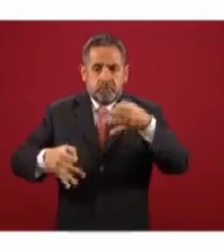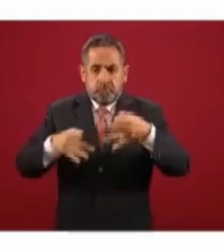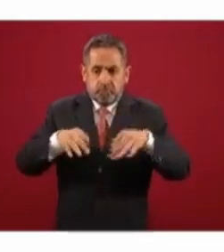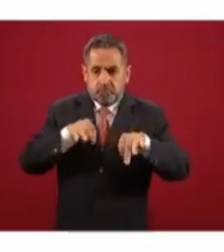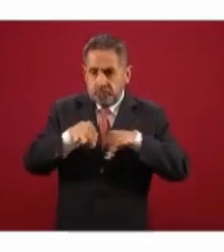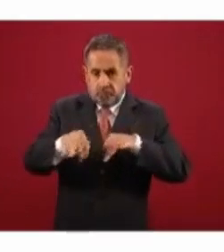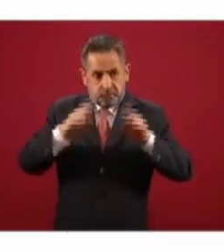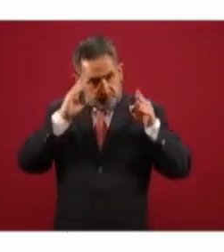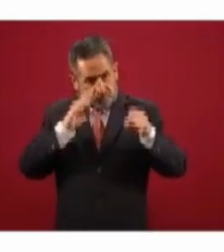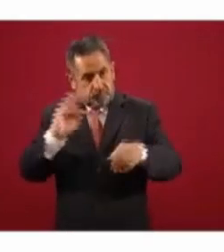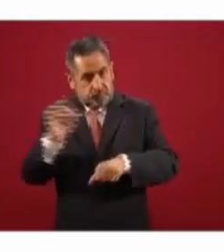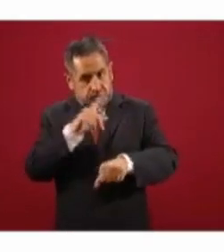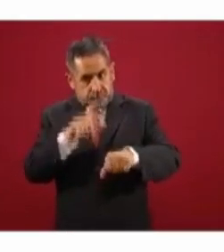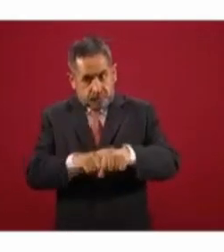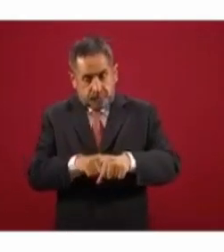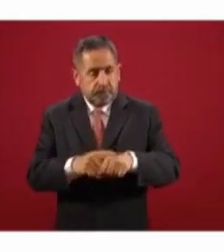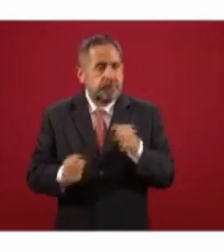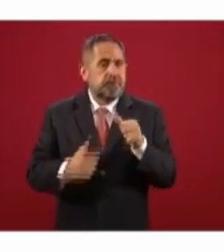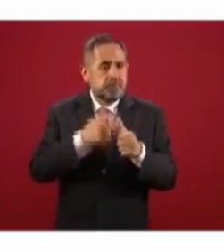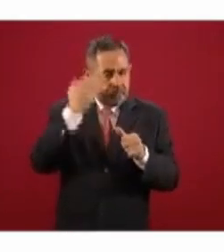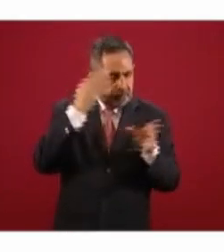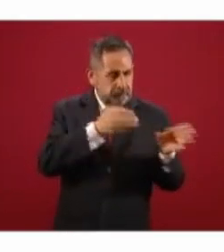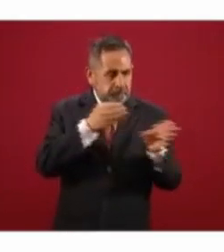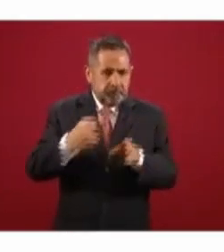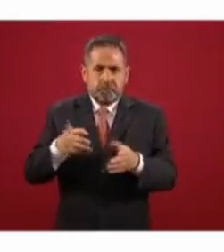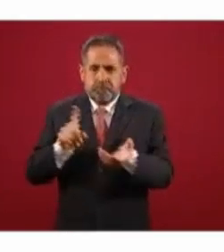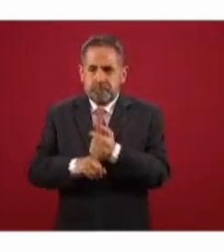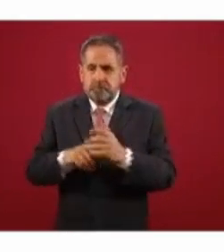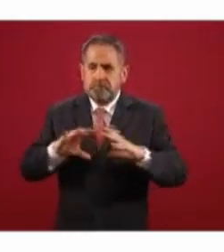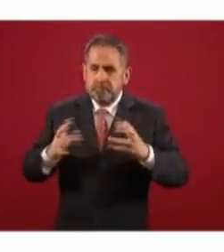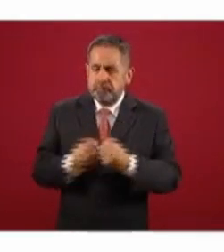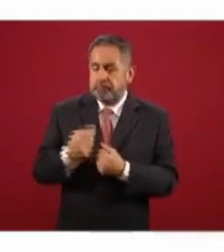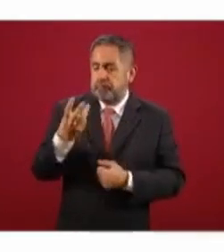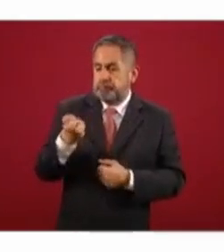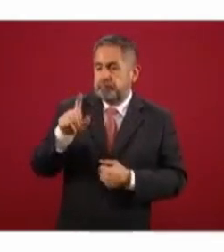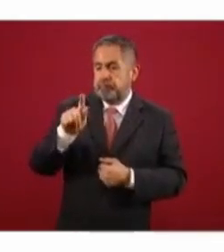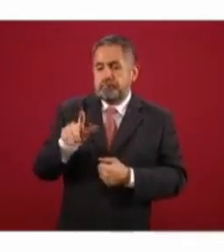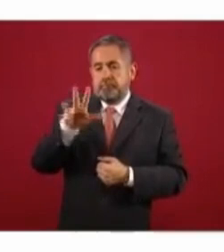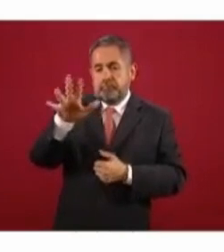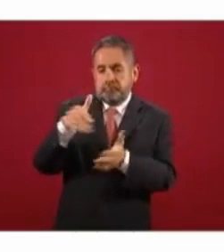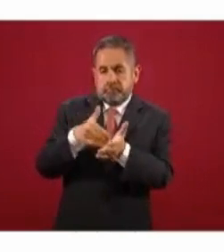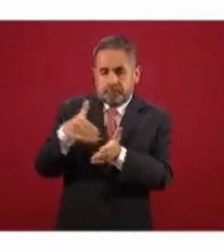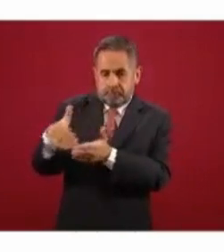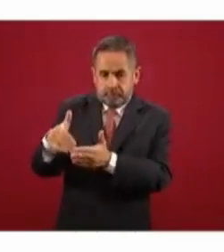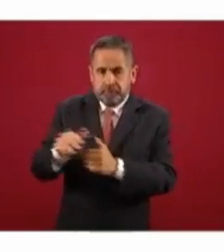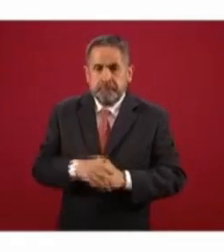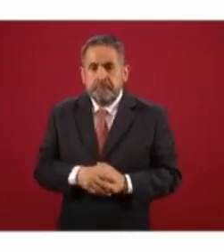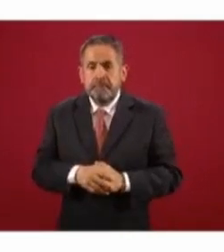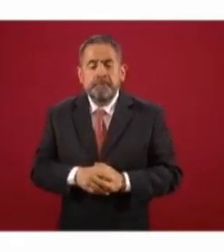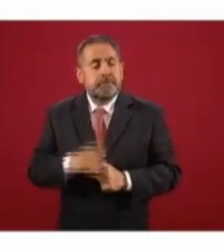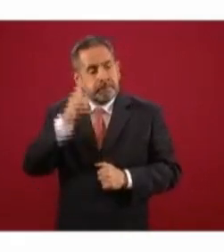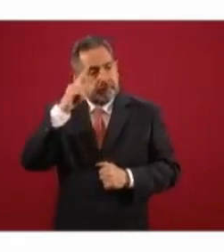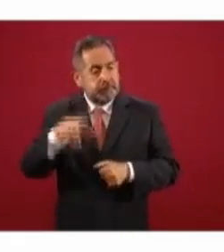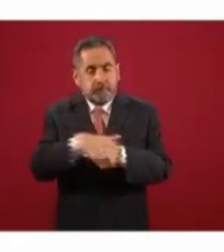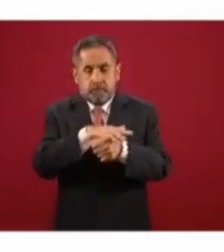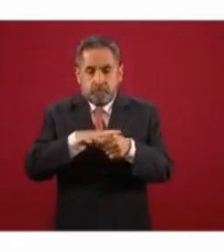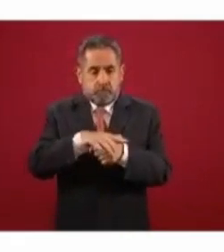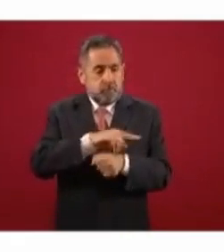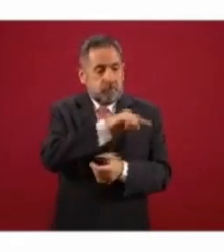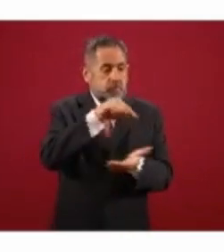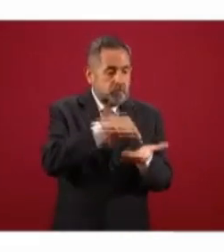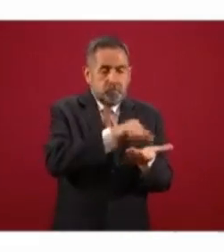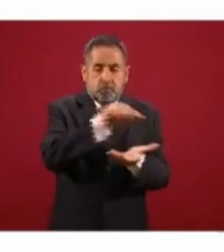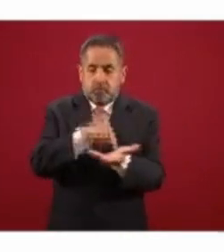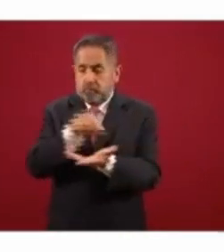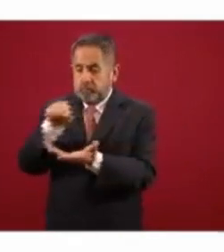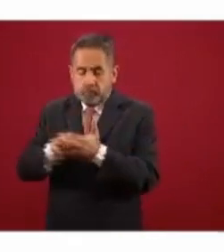tribunales laborales federales en su primera etapa con 375 millones, para la creación de los